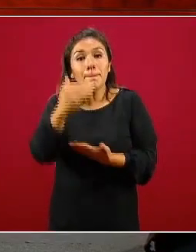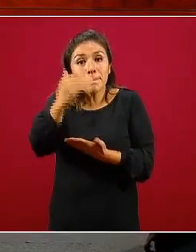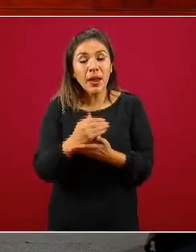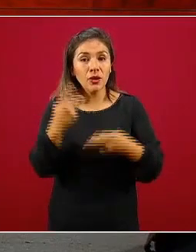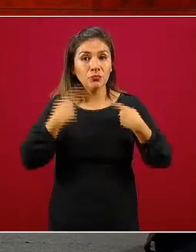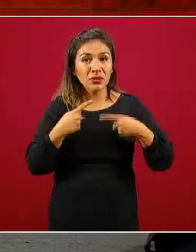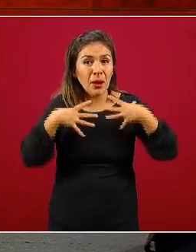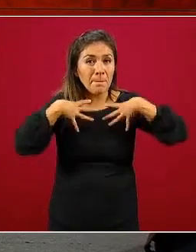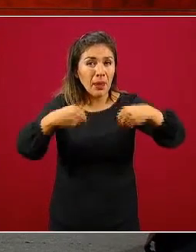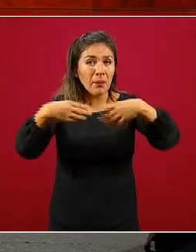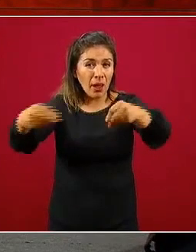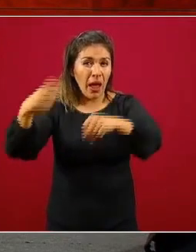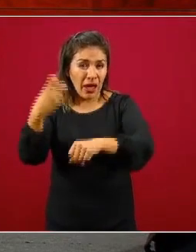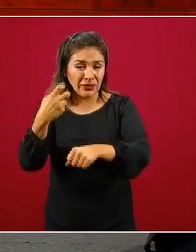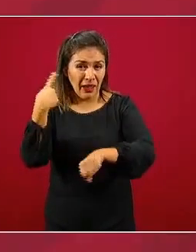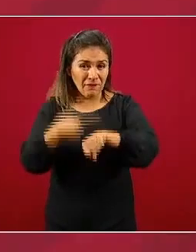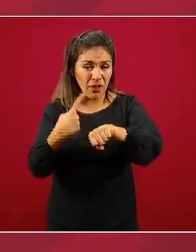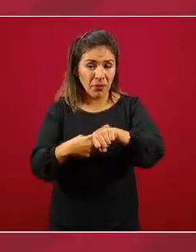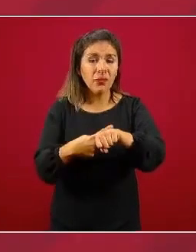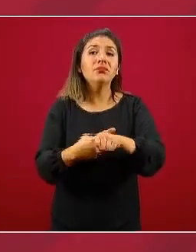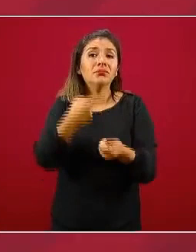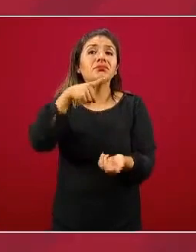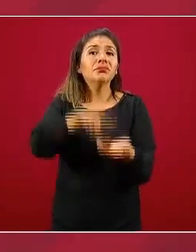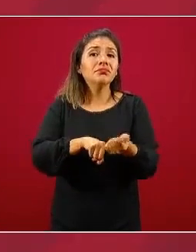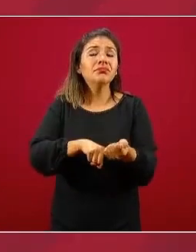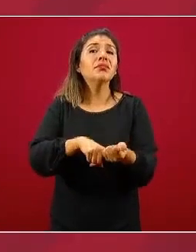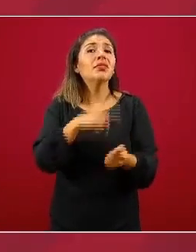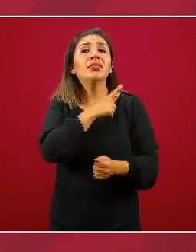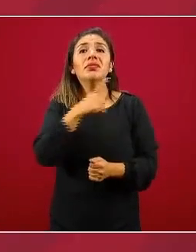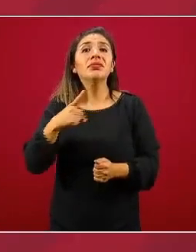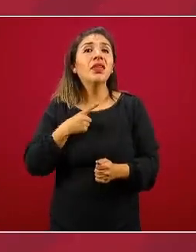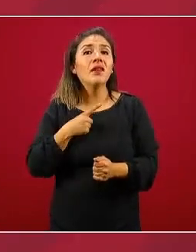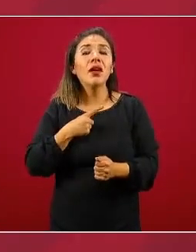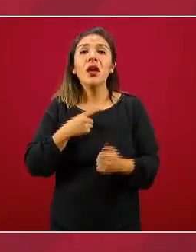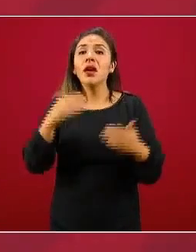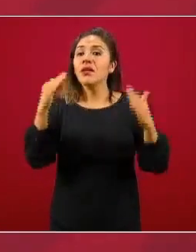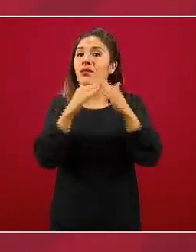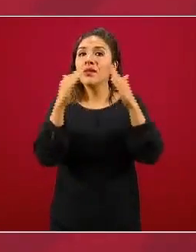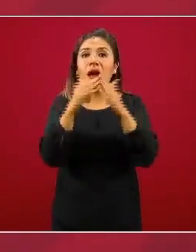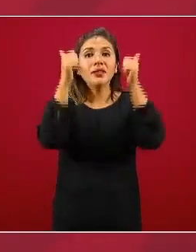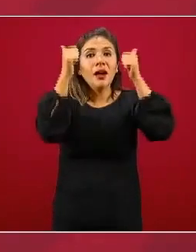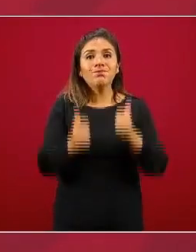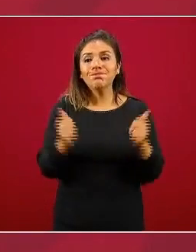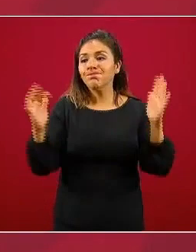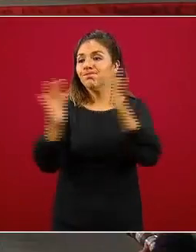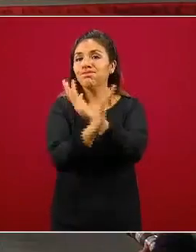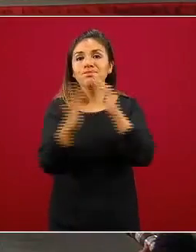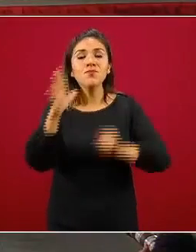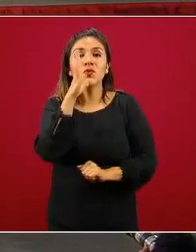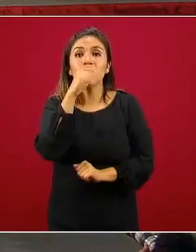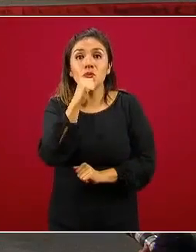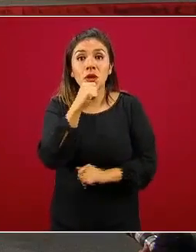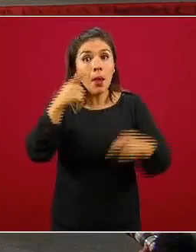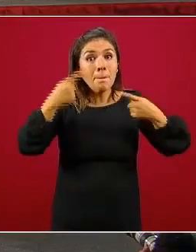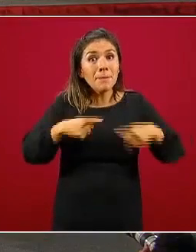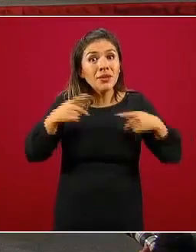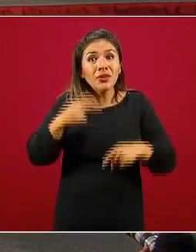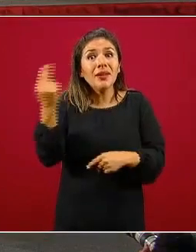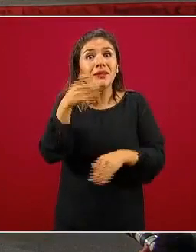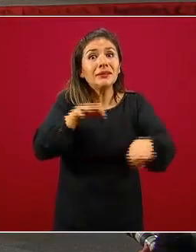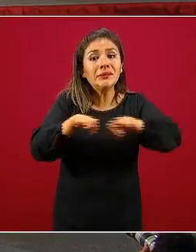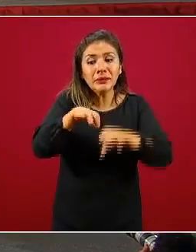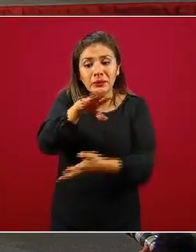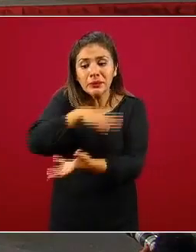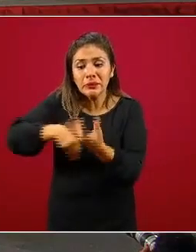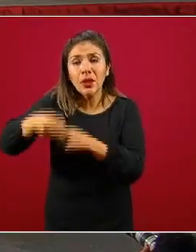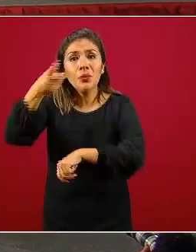contagios en una epidemia, implican un estado especial de desmovilización que deja a las personas que viven al día